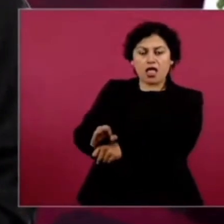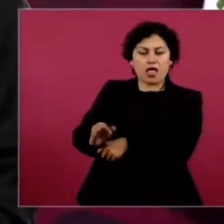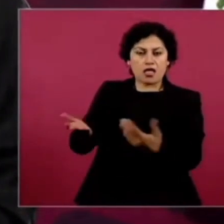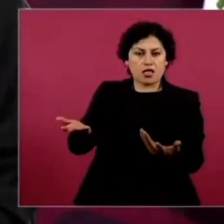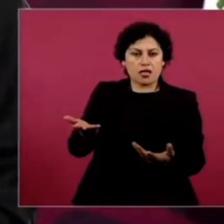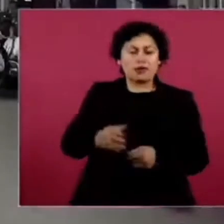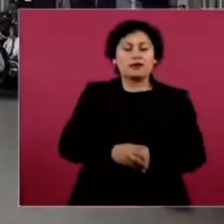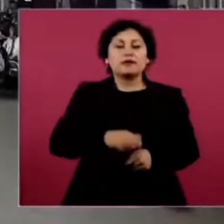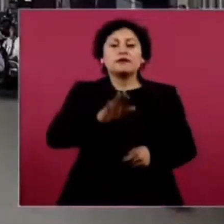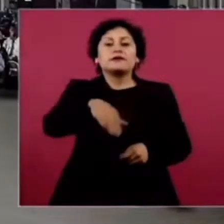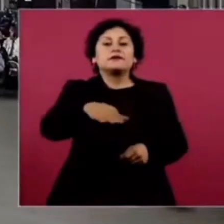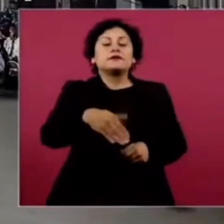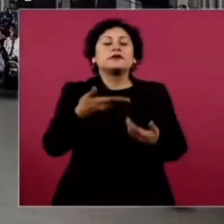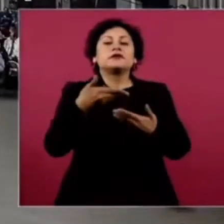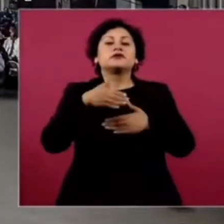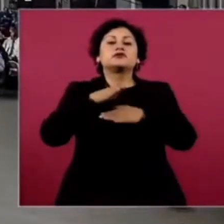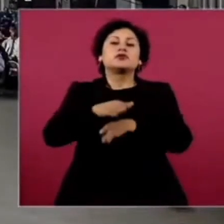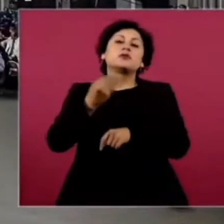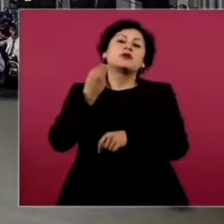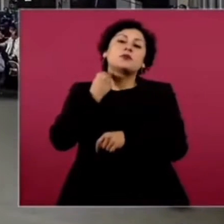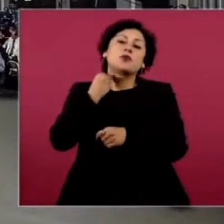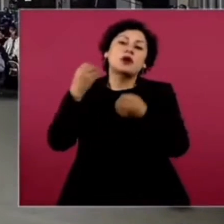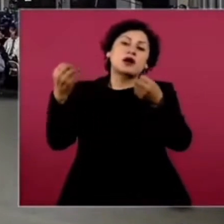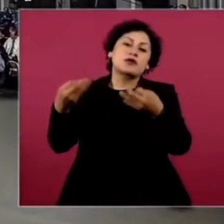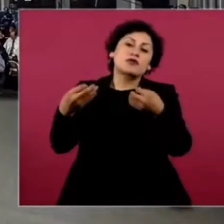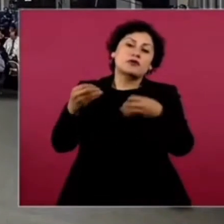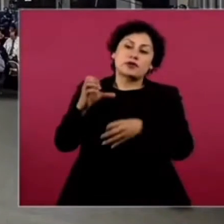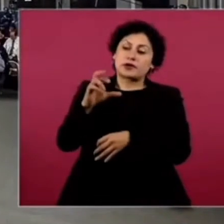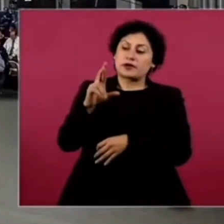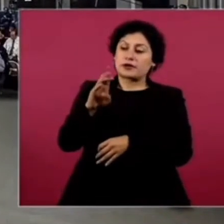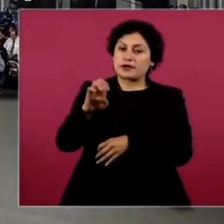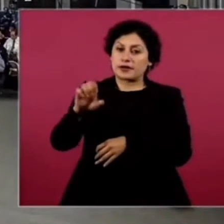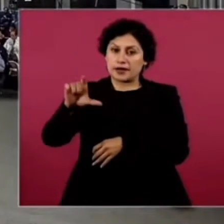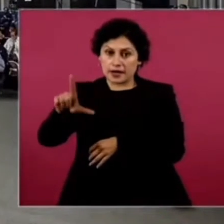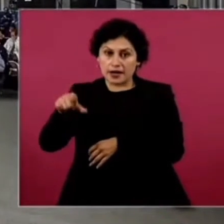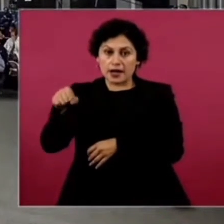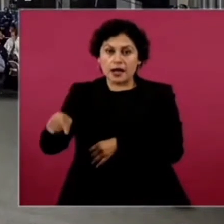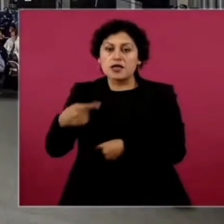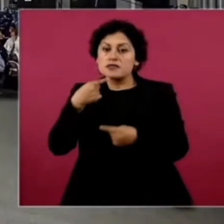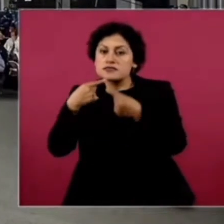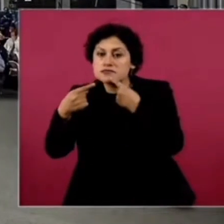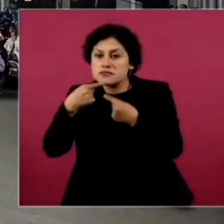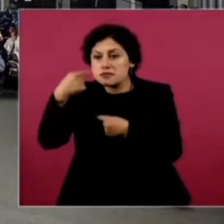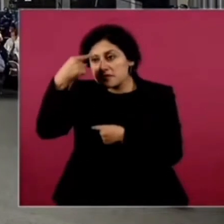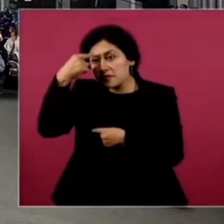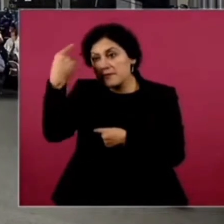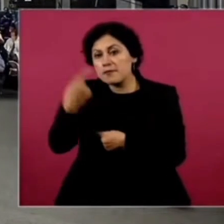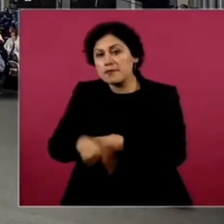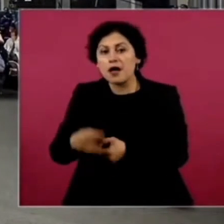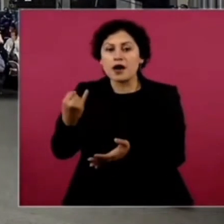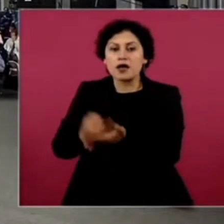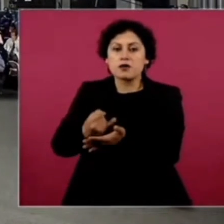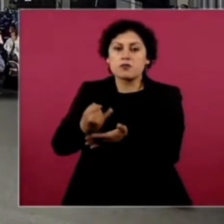Y del despacho de Krill que esté metido ahí negociando para que se libere, para Pues que no es se que es paguen impuestos. general, o sea,